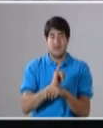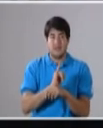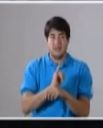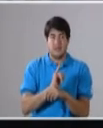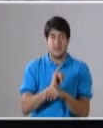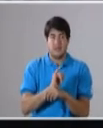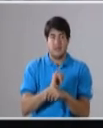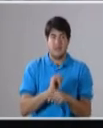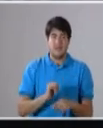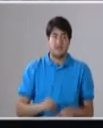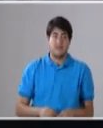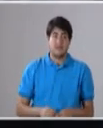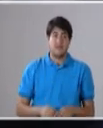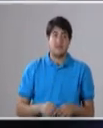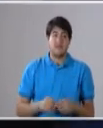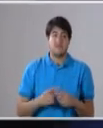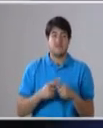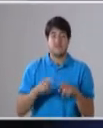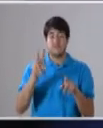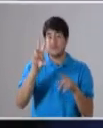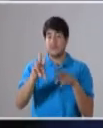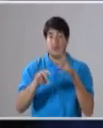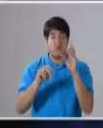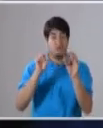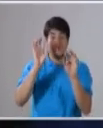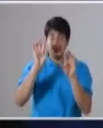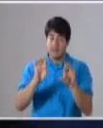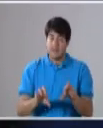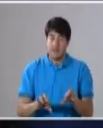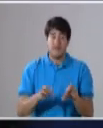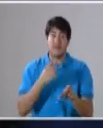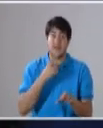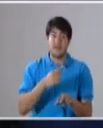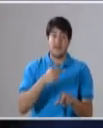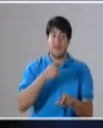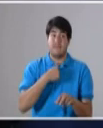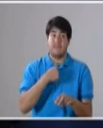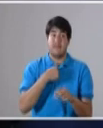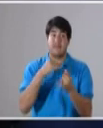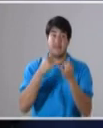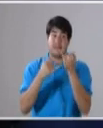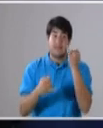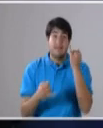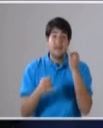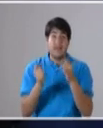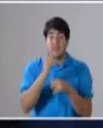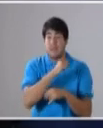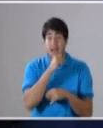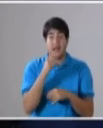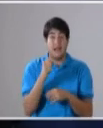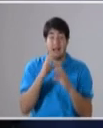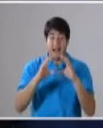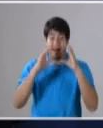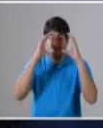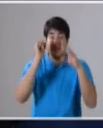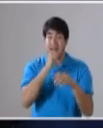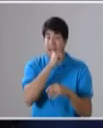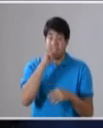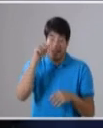dijeron: bueno, ya se me está acabando mi repertorio y mi voz, ahora aunque sea pastor voy a ser.